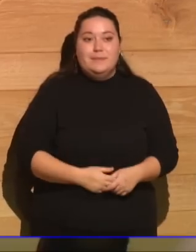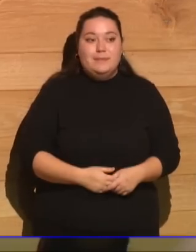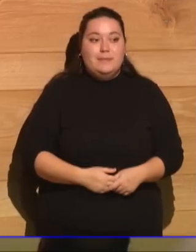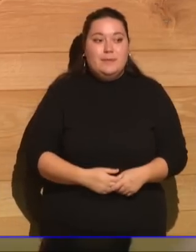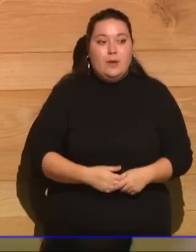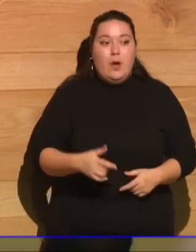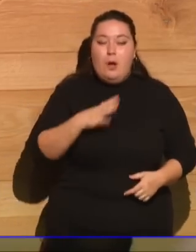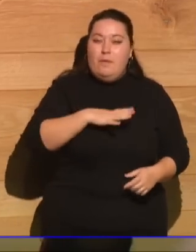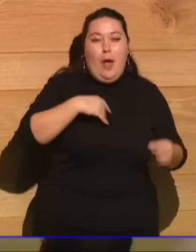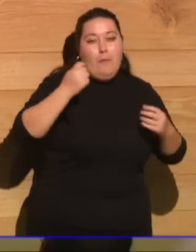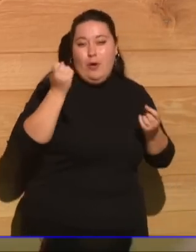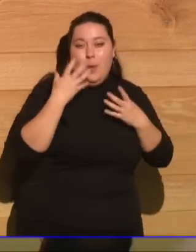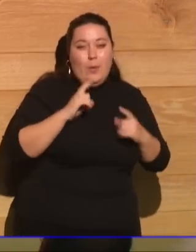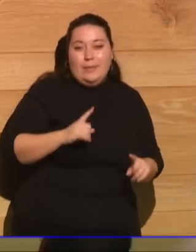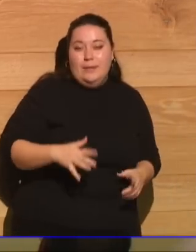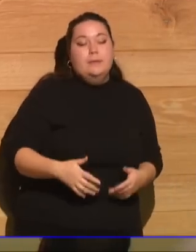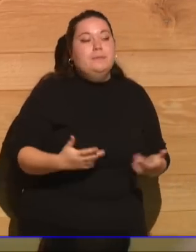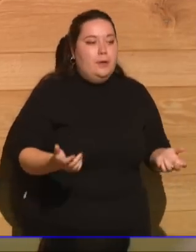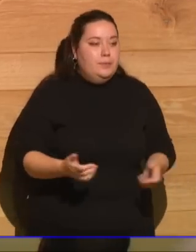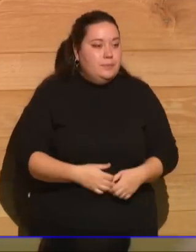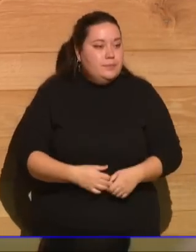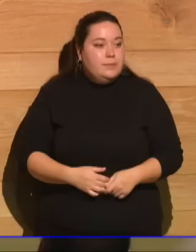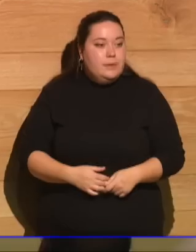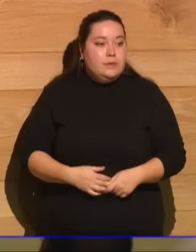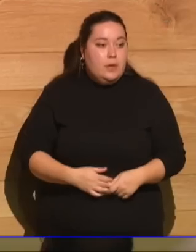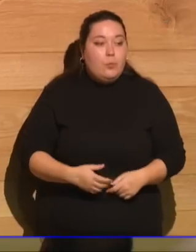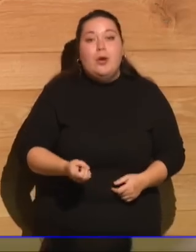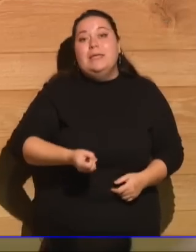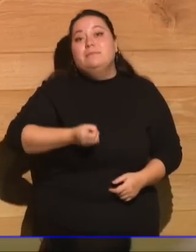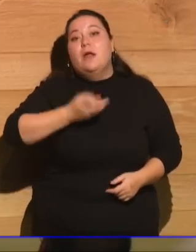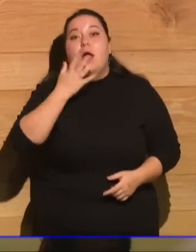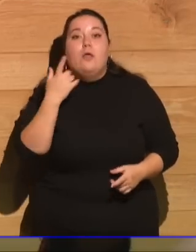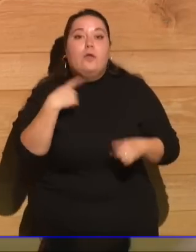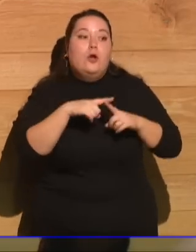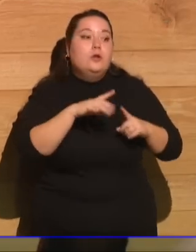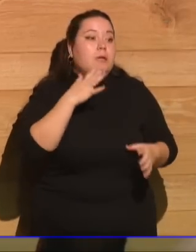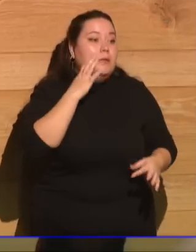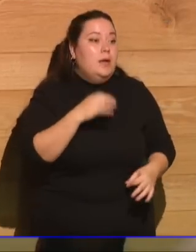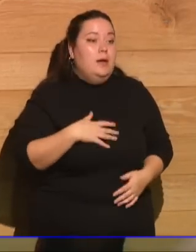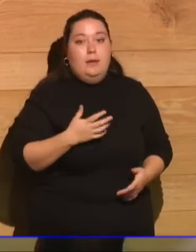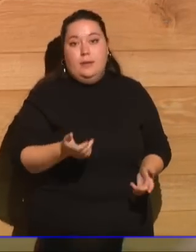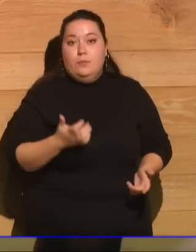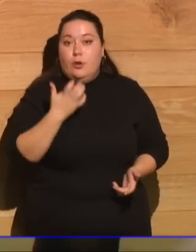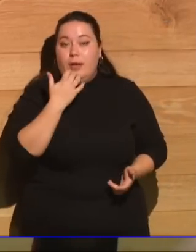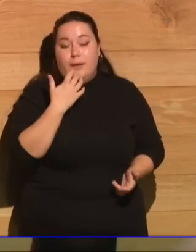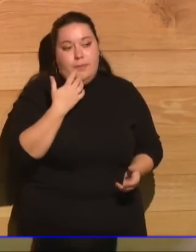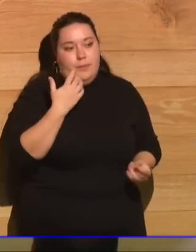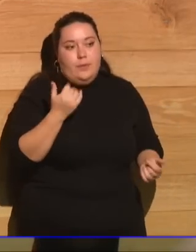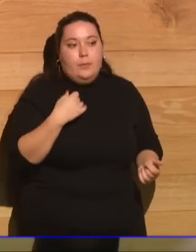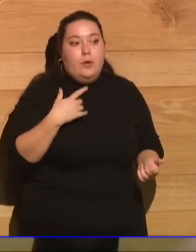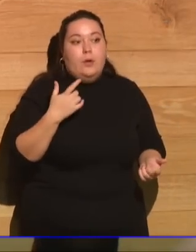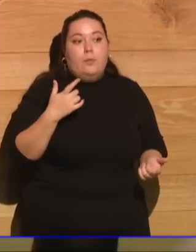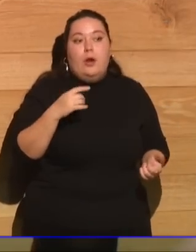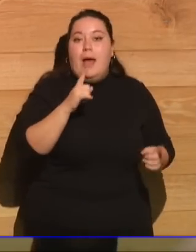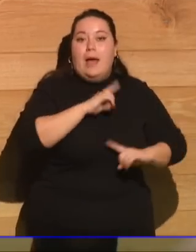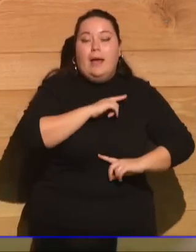me cuentes, no me digas que... Eso es. Claro, pero es que inspirado en Pero es hechos que, reales, tú escúchame, puedes decir es que sí. lo que el viento se llevó, inspirado en hechos reales, porque la guerra civil Eso